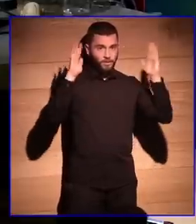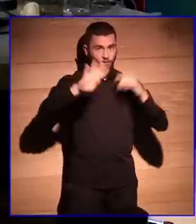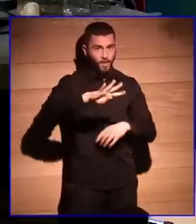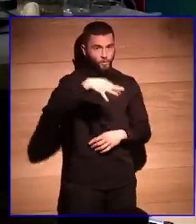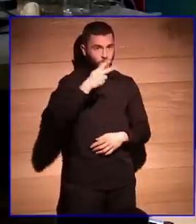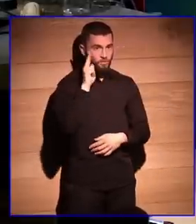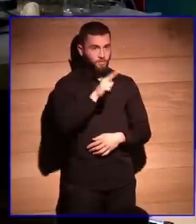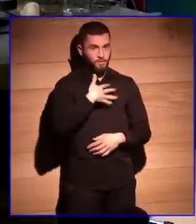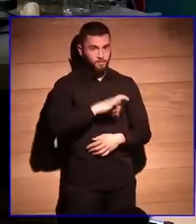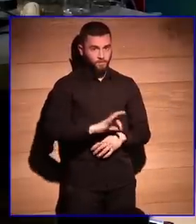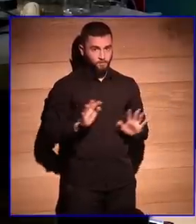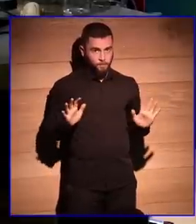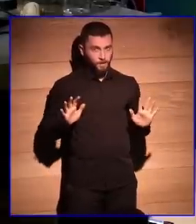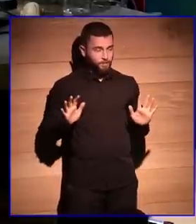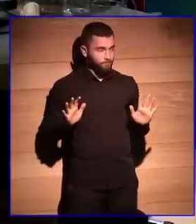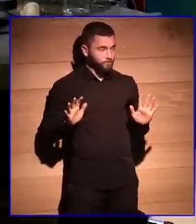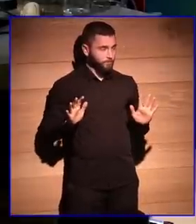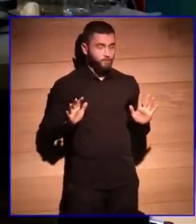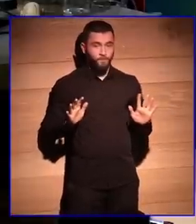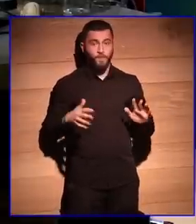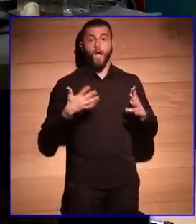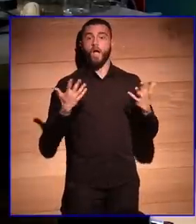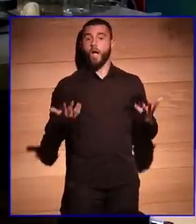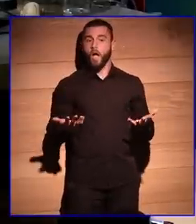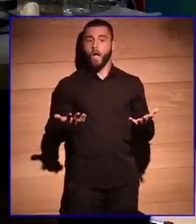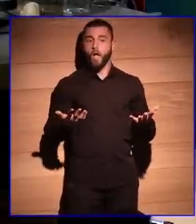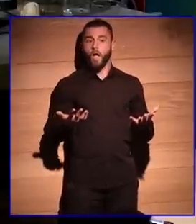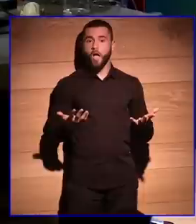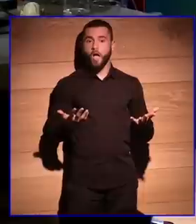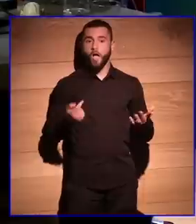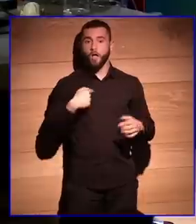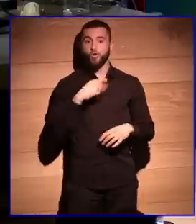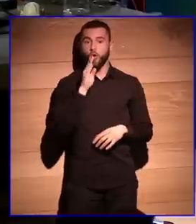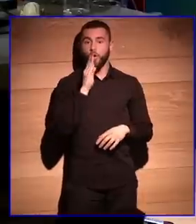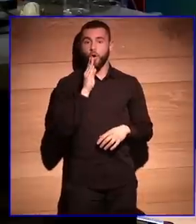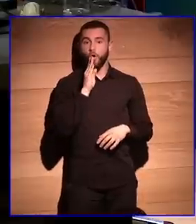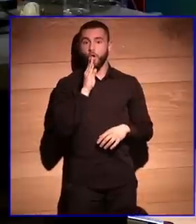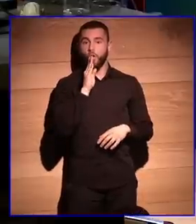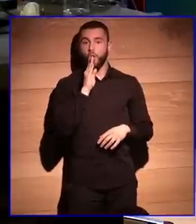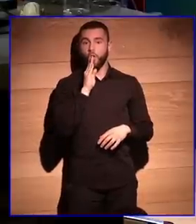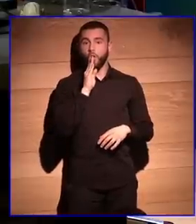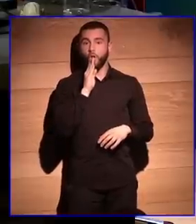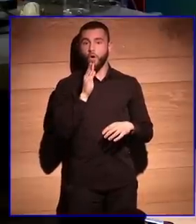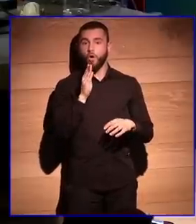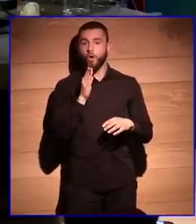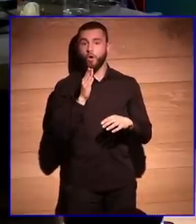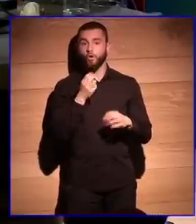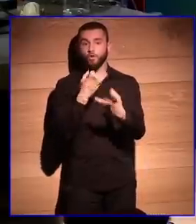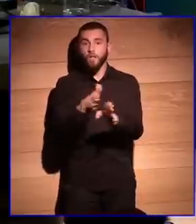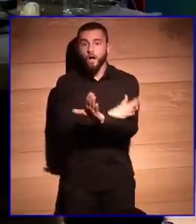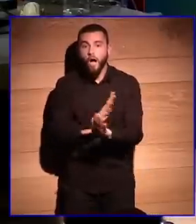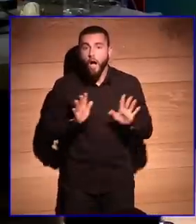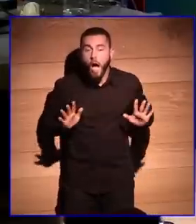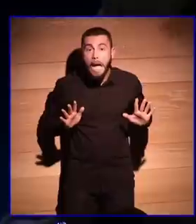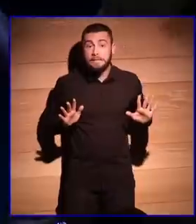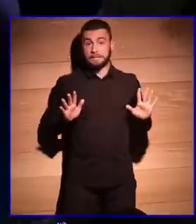Digo, muy bien. Ah, claro, que ya es que esto es un spoiler, ¿no? ¿Eh? Sí, pasa nada. Ah, y hemos dicho que Tyrion